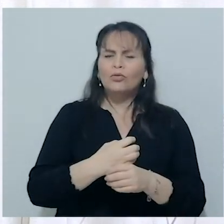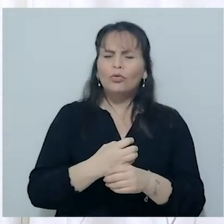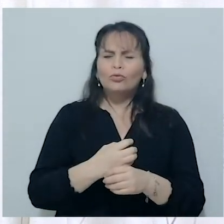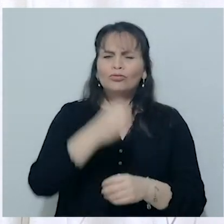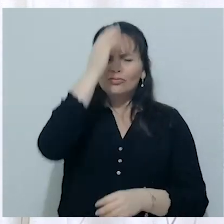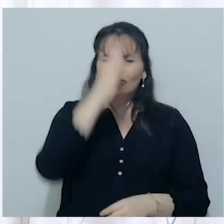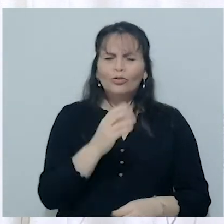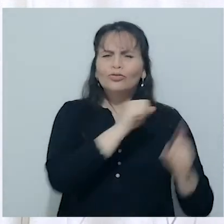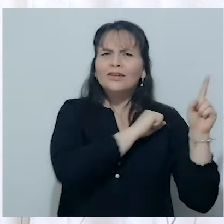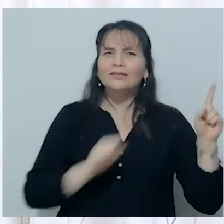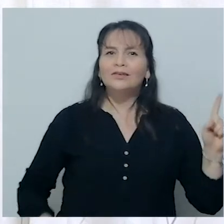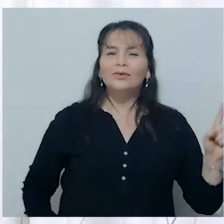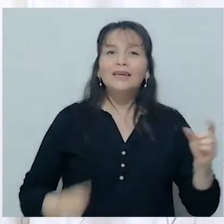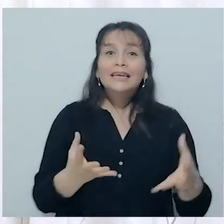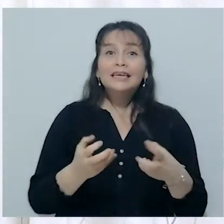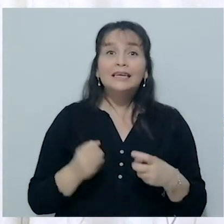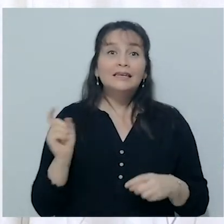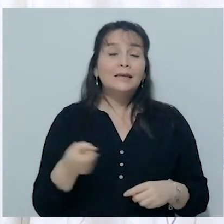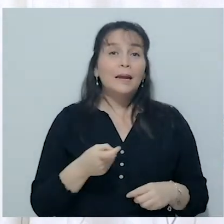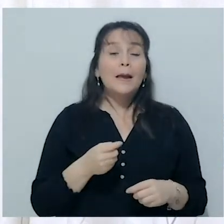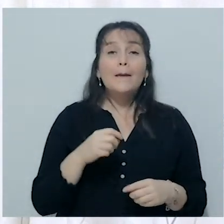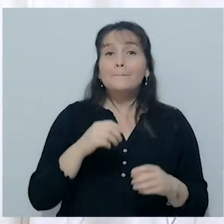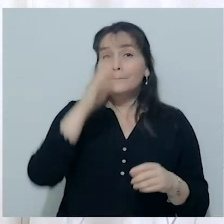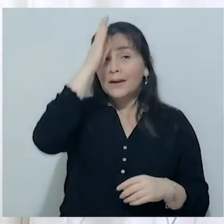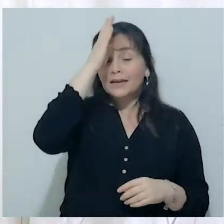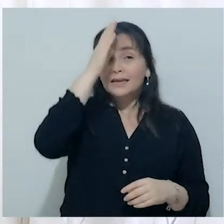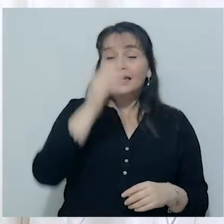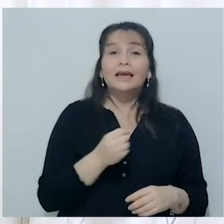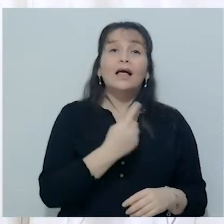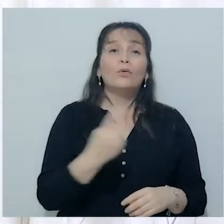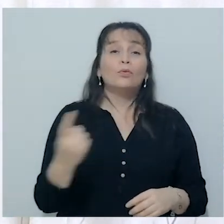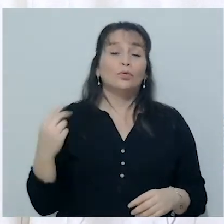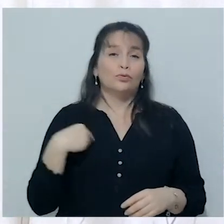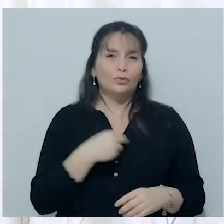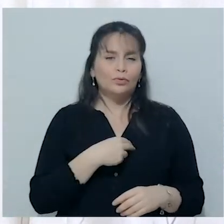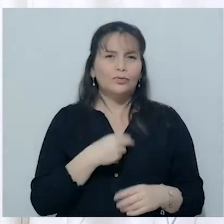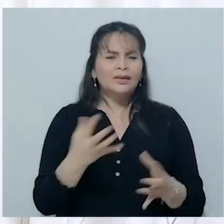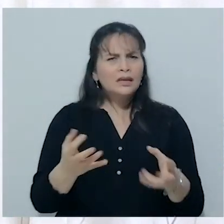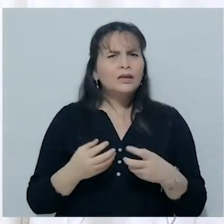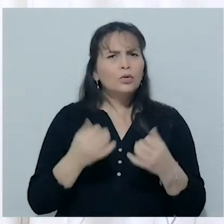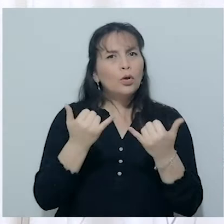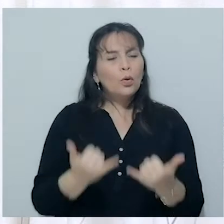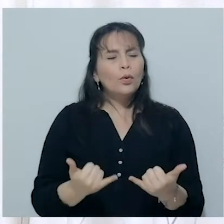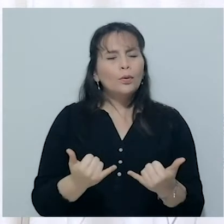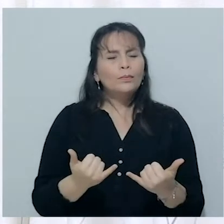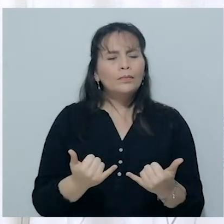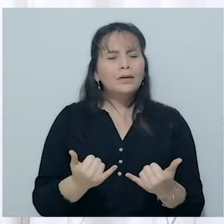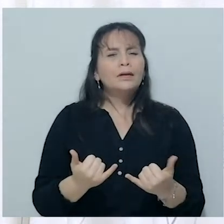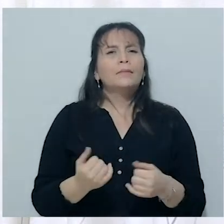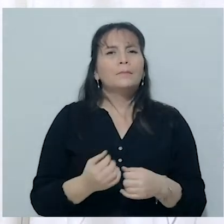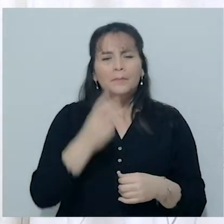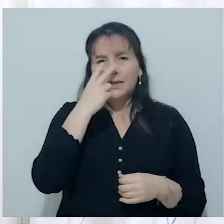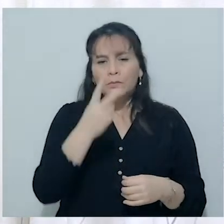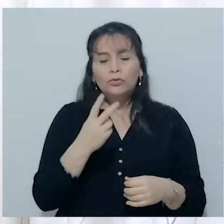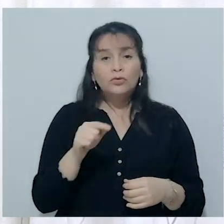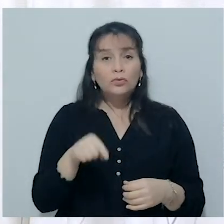Creador, el Sustentador, el Señor, Dios, y que quiere ser el Padre de cada uno de nosotros.